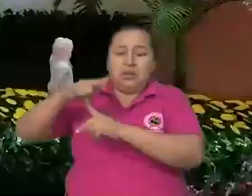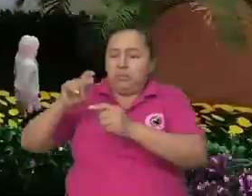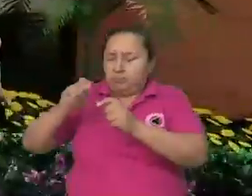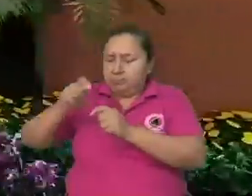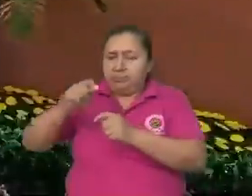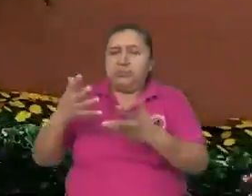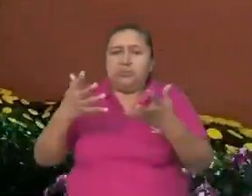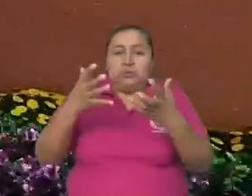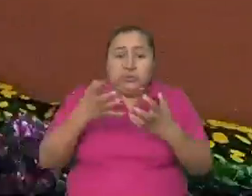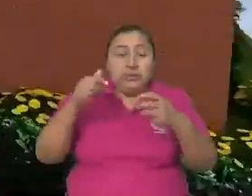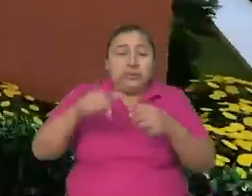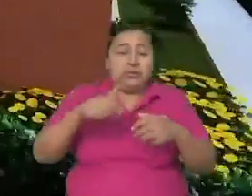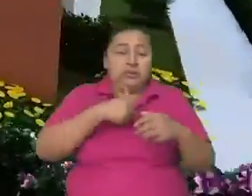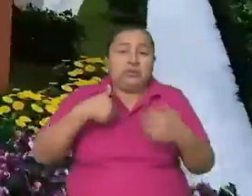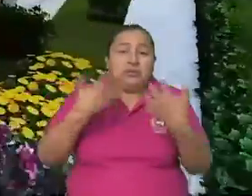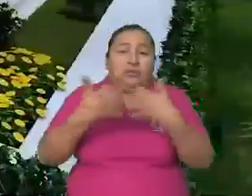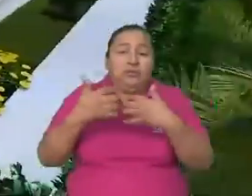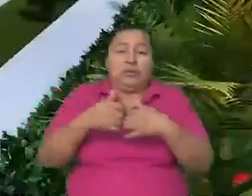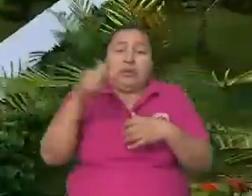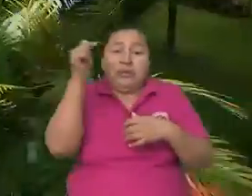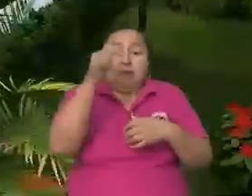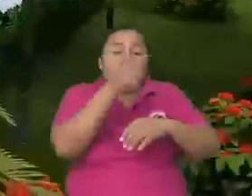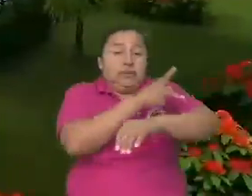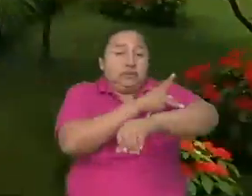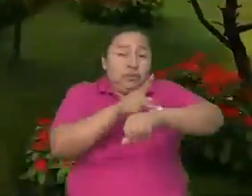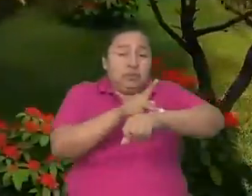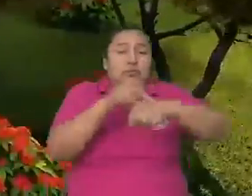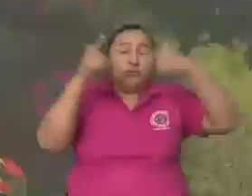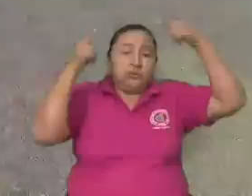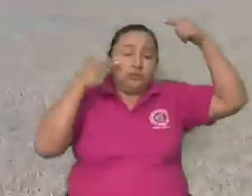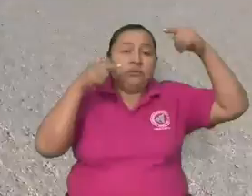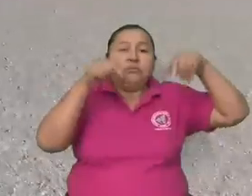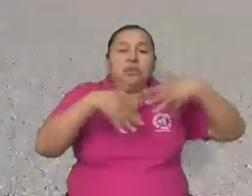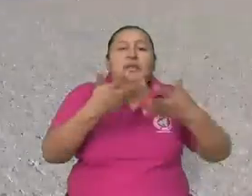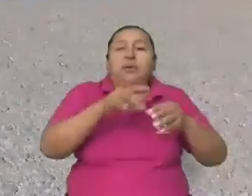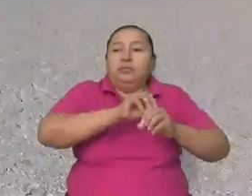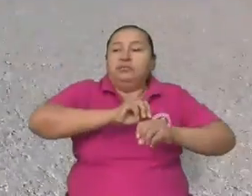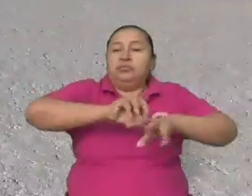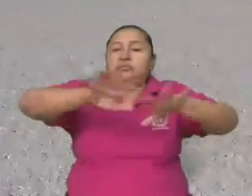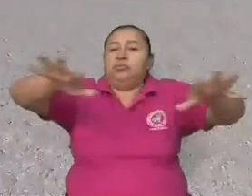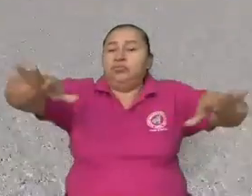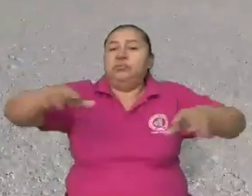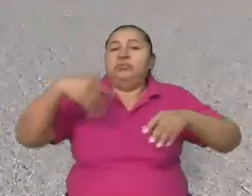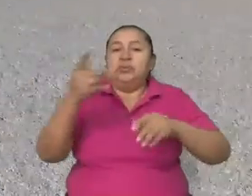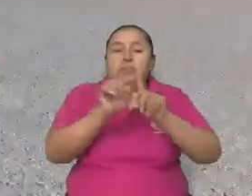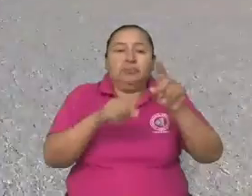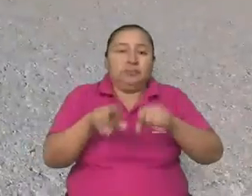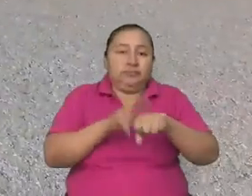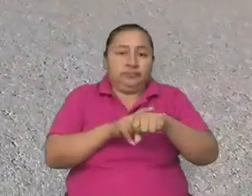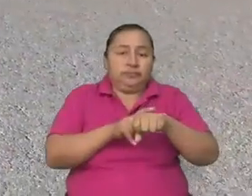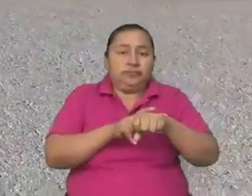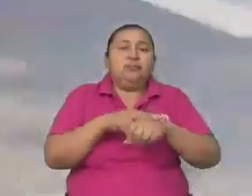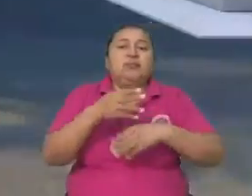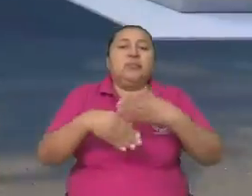quieren instalar esa fábrica ahí en Puerto Sandino y distribuir todos esos productos a nivel nacional,